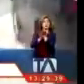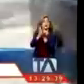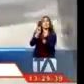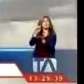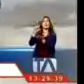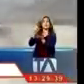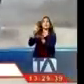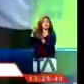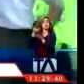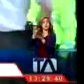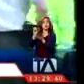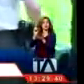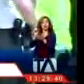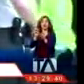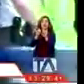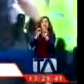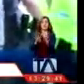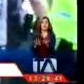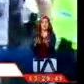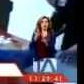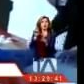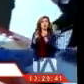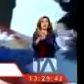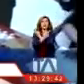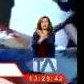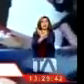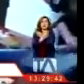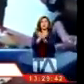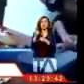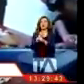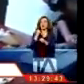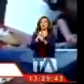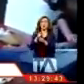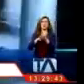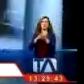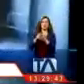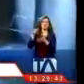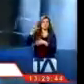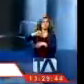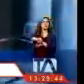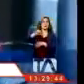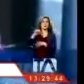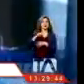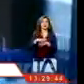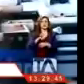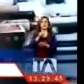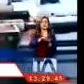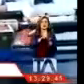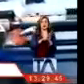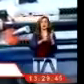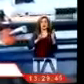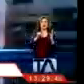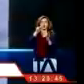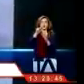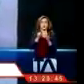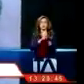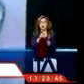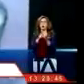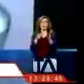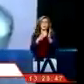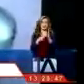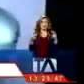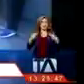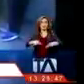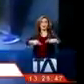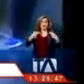fue clausurada por precarización laboral, defraudación tributaria, defraudación aduanera, lavado de activos y testaferrismo. Todos